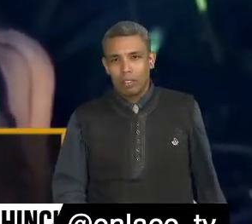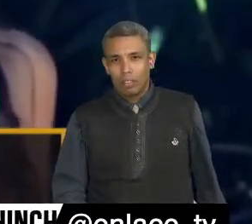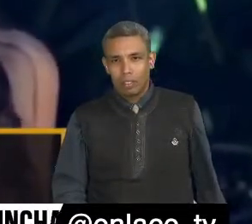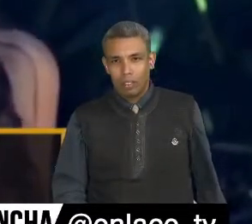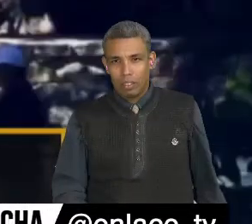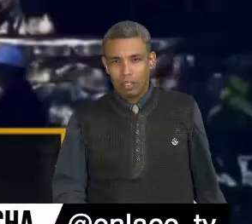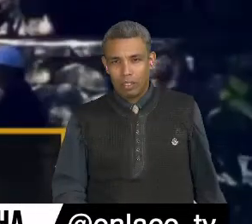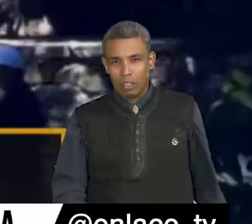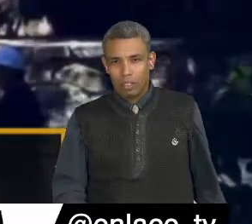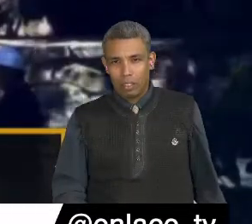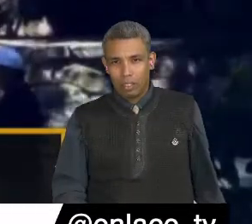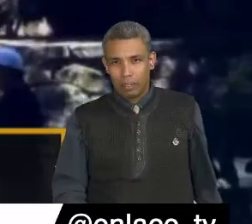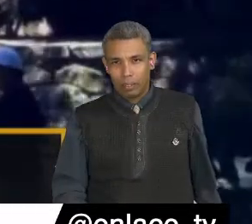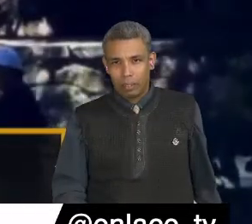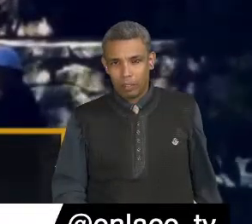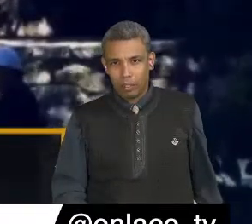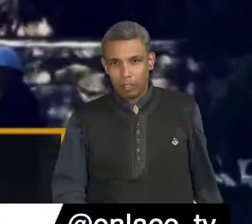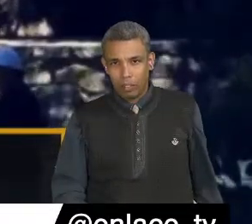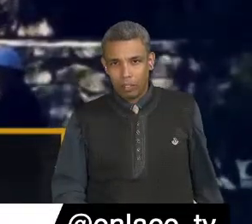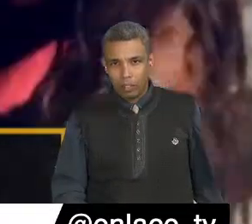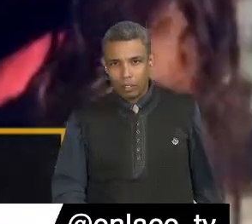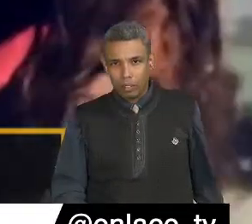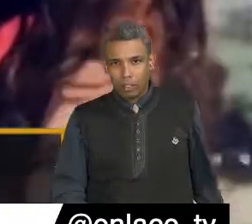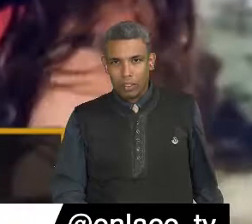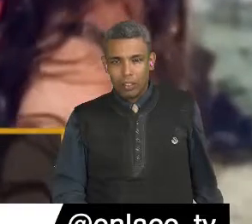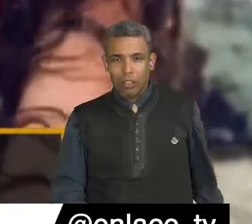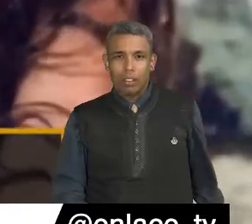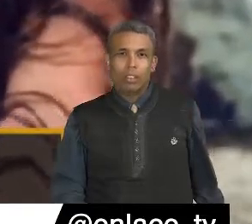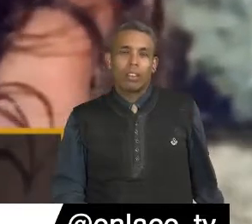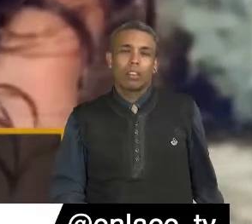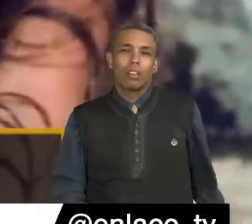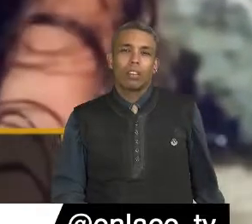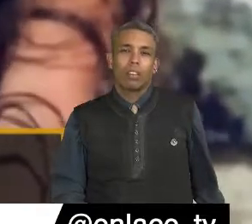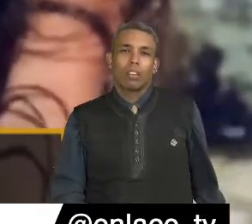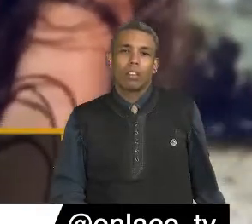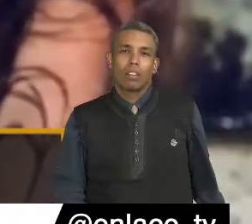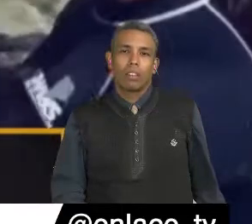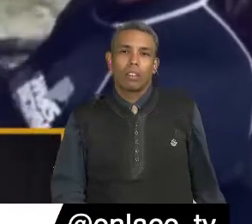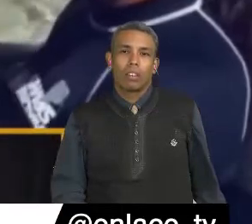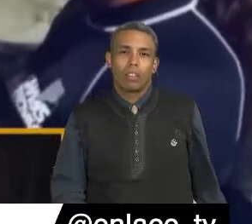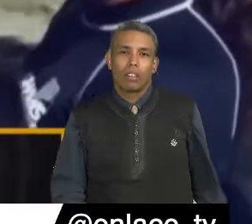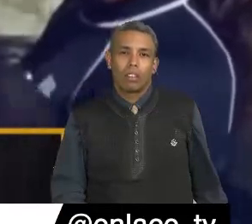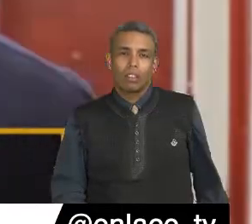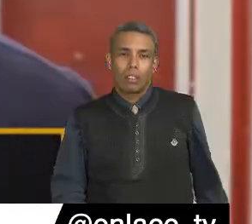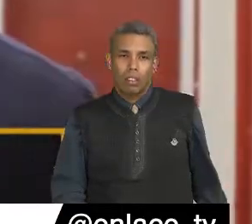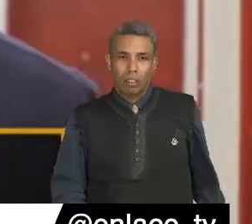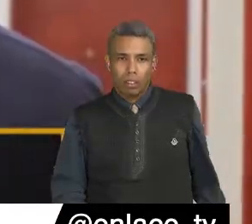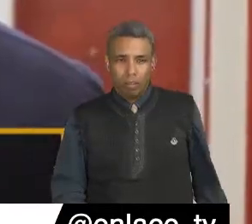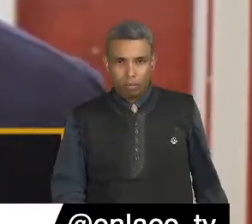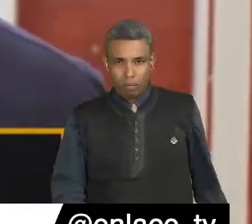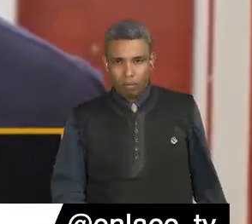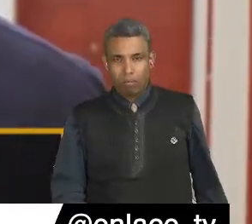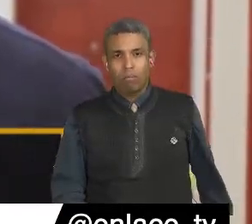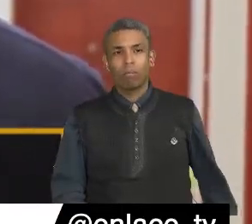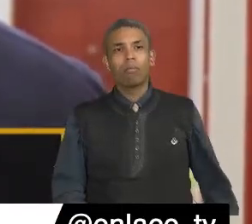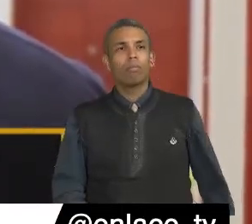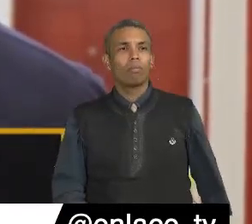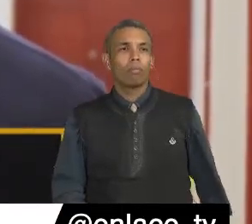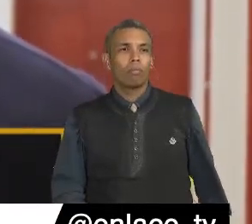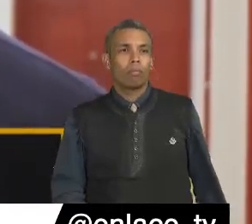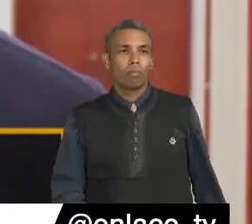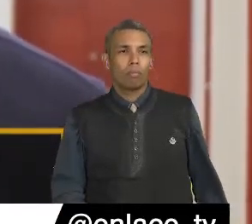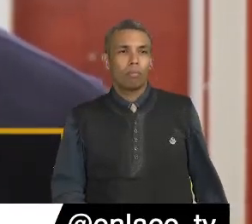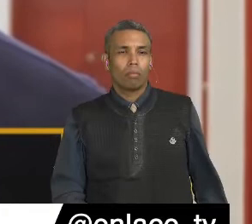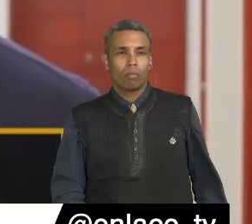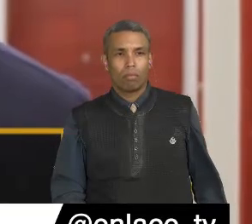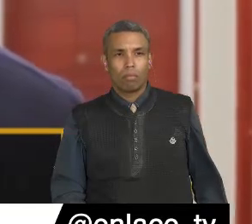de Desastres da a conocer las siguientes recomendaciones antes de salir de viaje. Para las personas que van a salir de la ciudad y van a